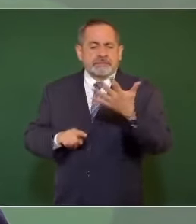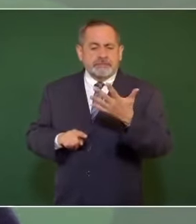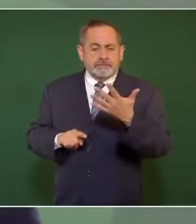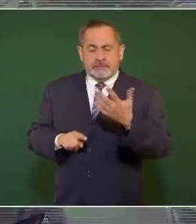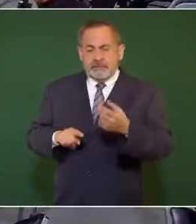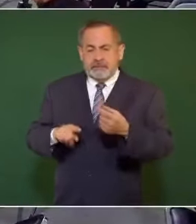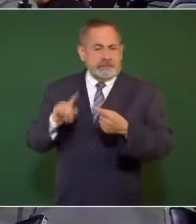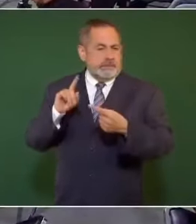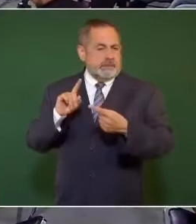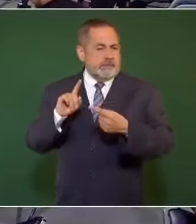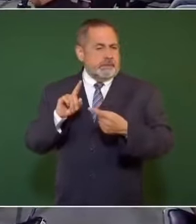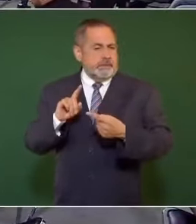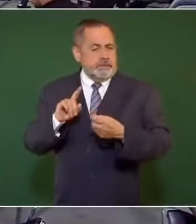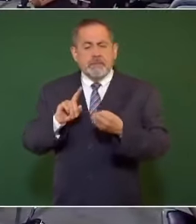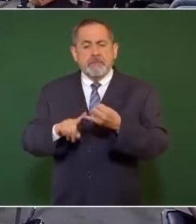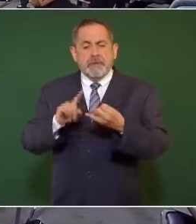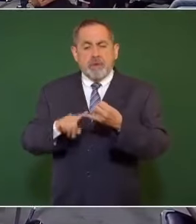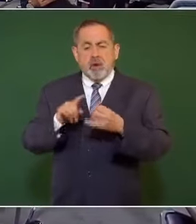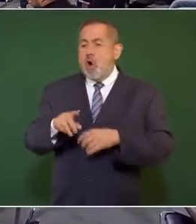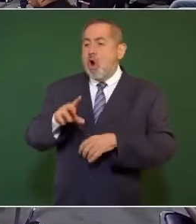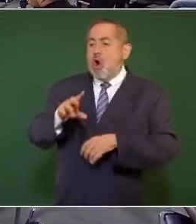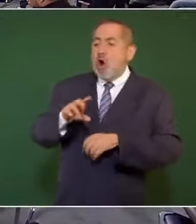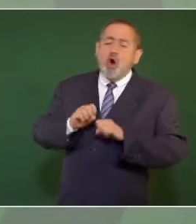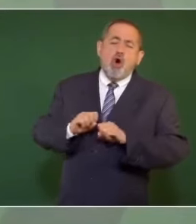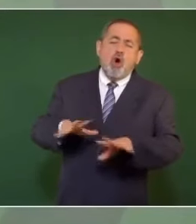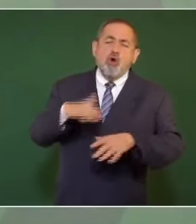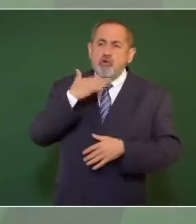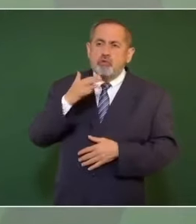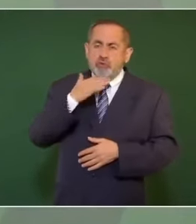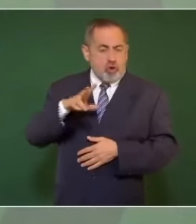Uno, no permitir la corrupción.